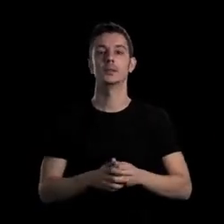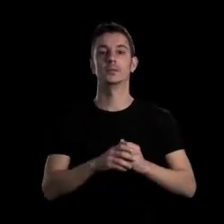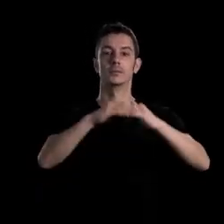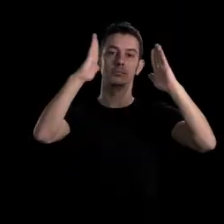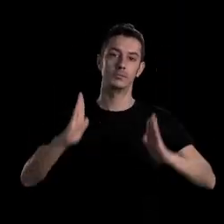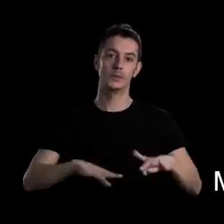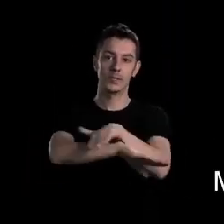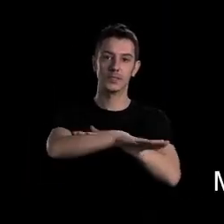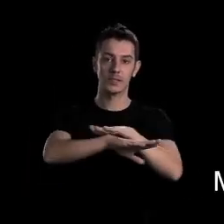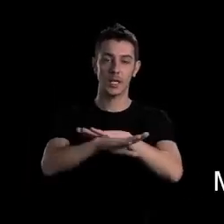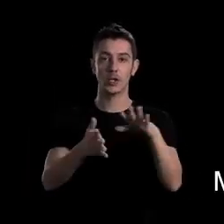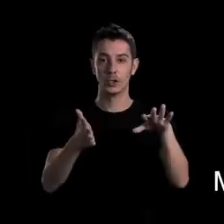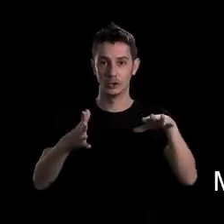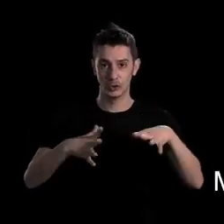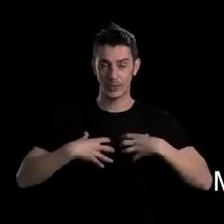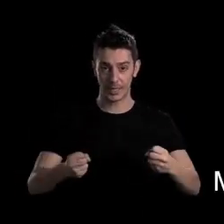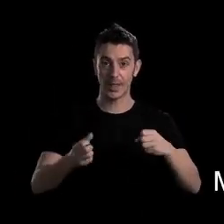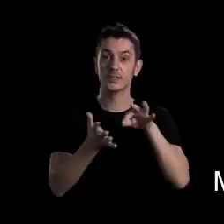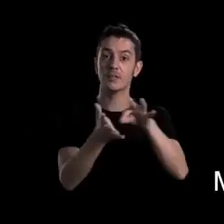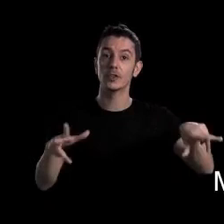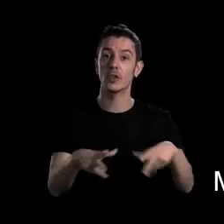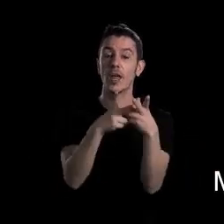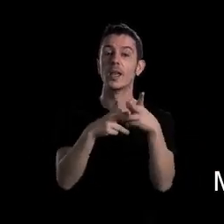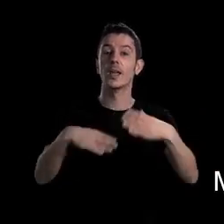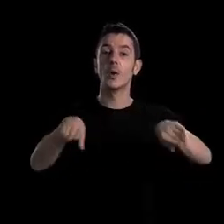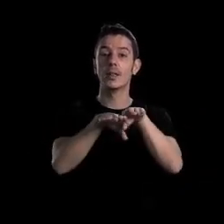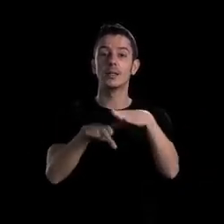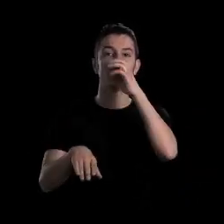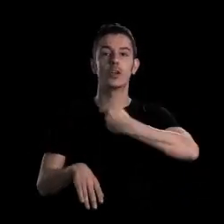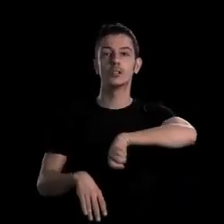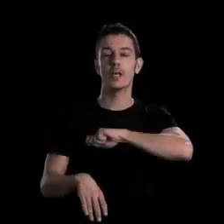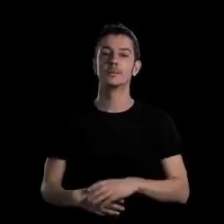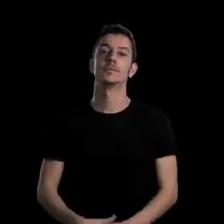Ministerio de Sanidad, Servicios Sociales e Igualdad, Gobierno de España.